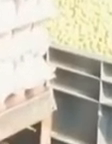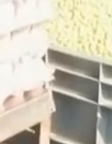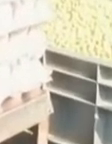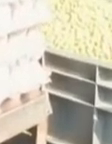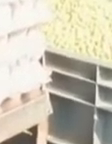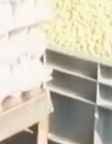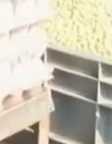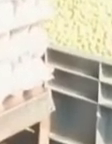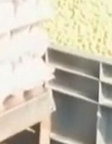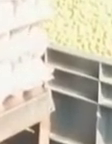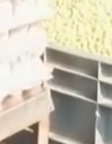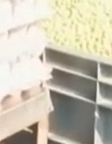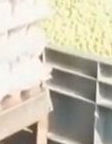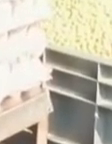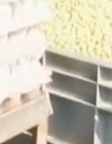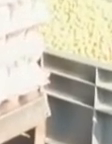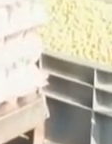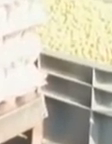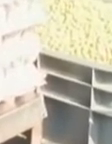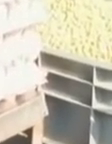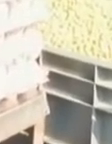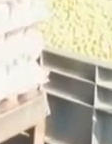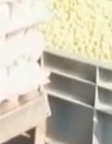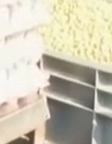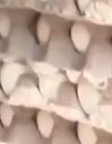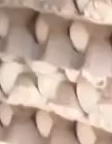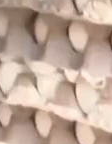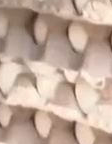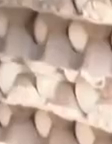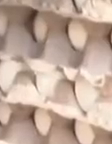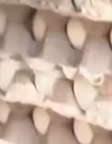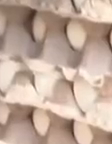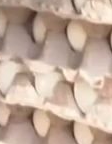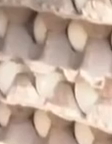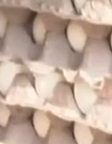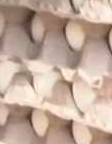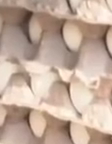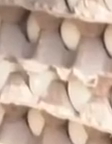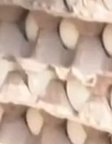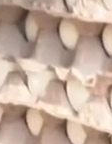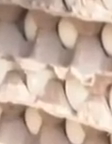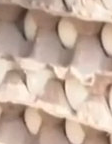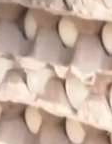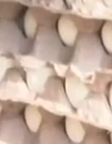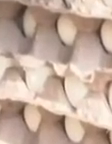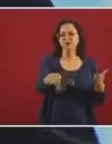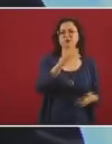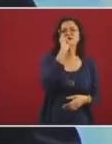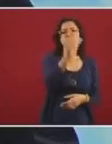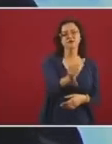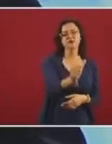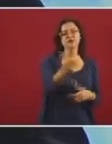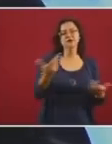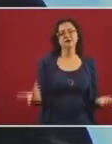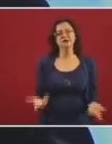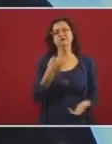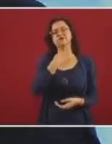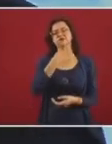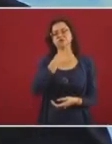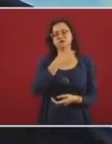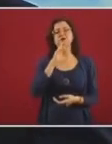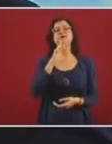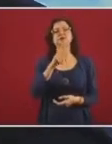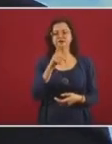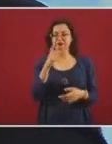que el precio ha alcanzado hasta los 70 pesos en varios municipios, cuando su costo regular debería de ser 38 pesos por kilo.